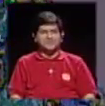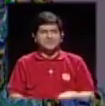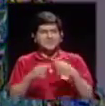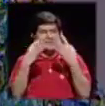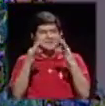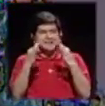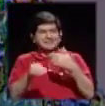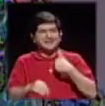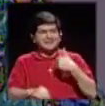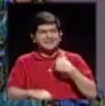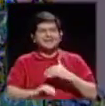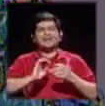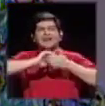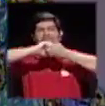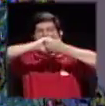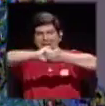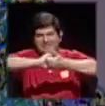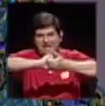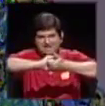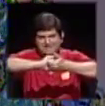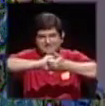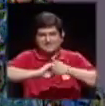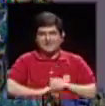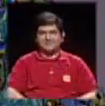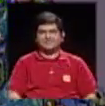tener alianzas de cómo